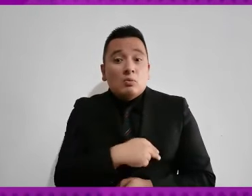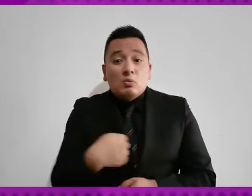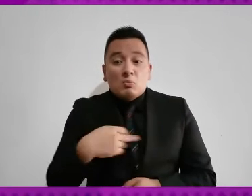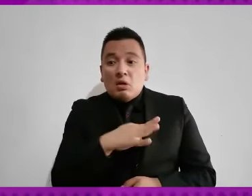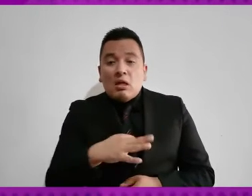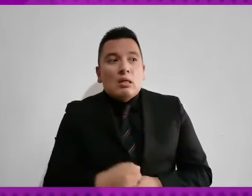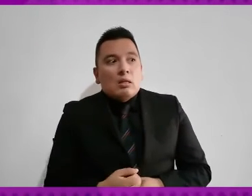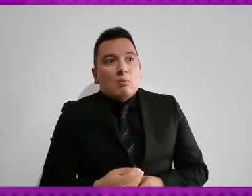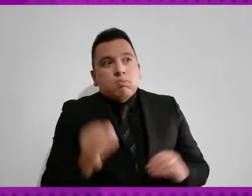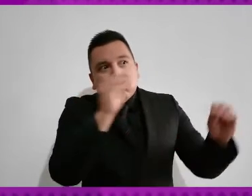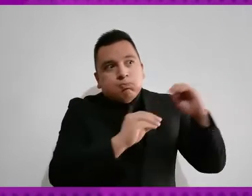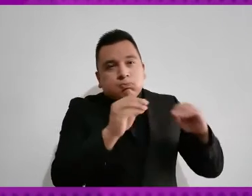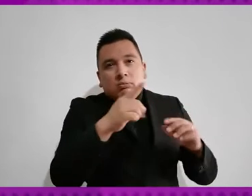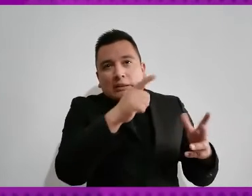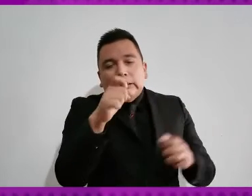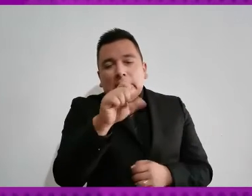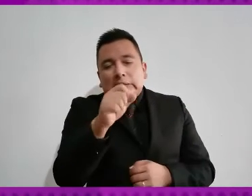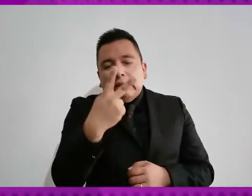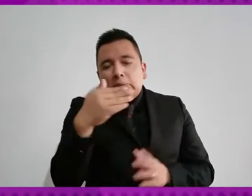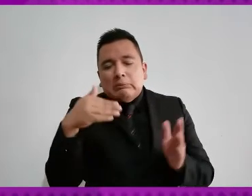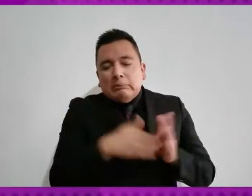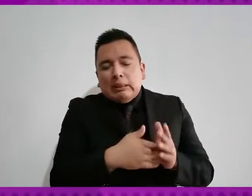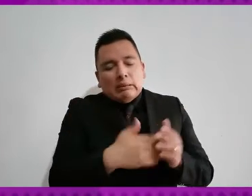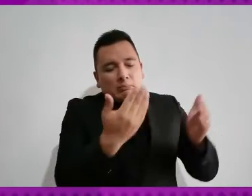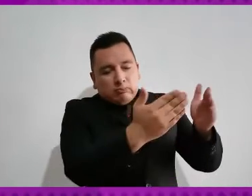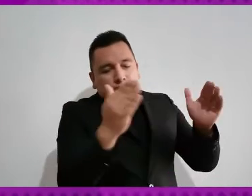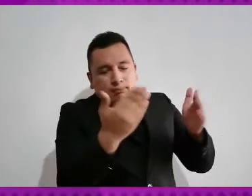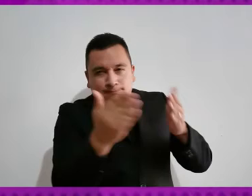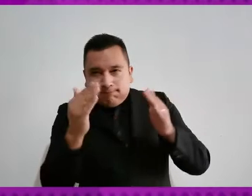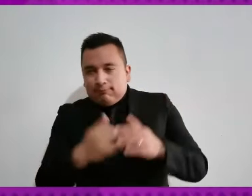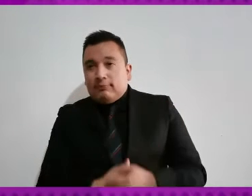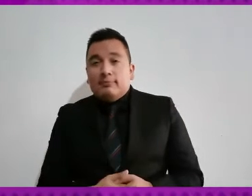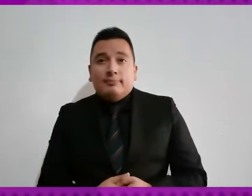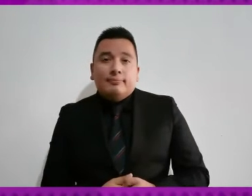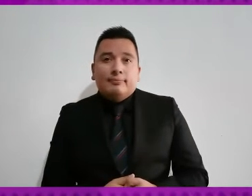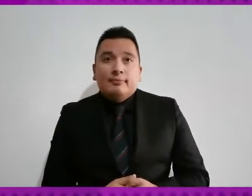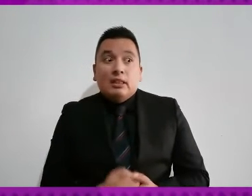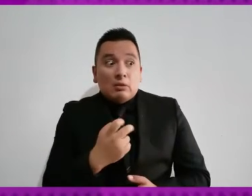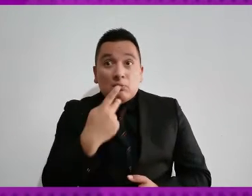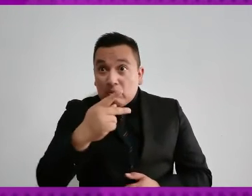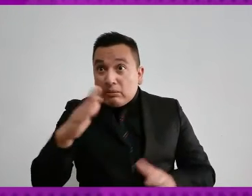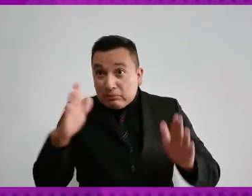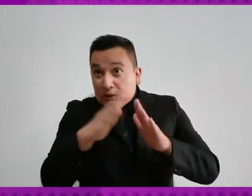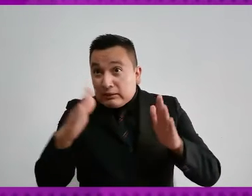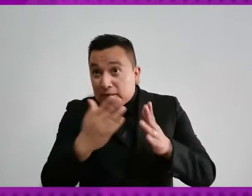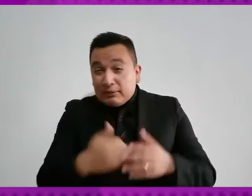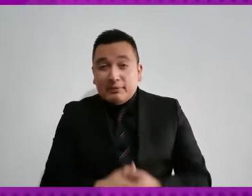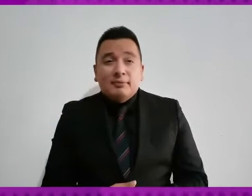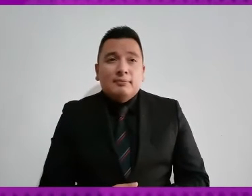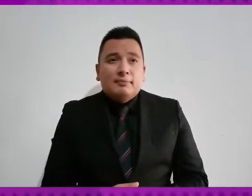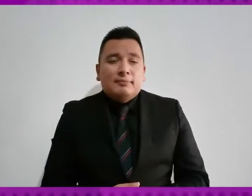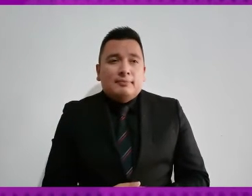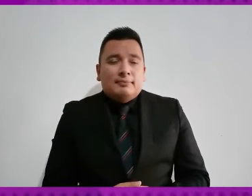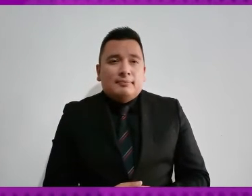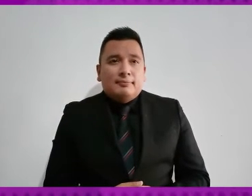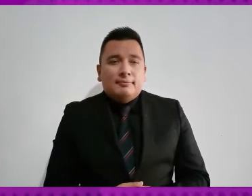pudiéramos equipar más de 162,000 casillas que se instalaron, con esta participación tanto del ámbito